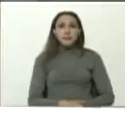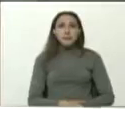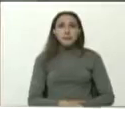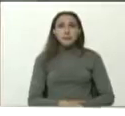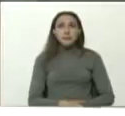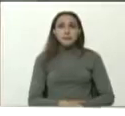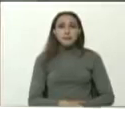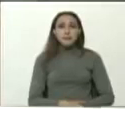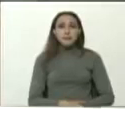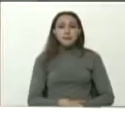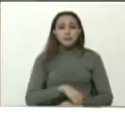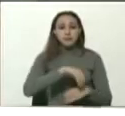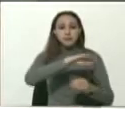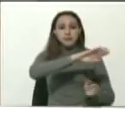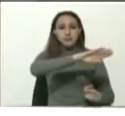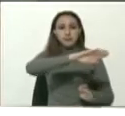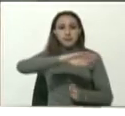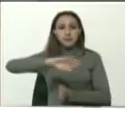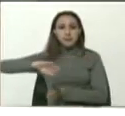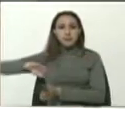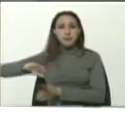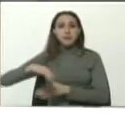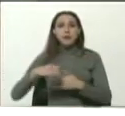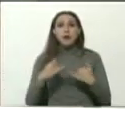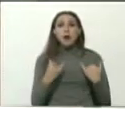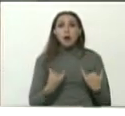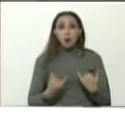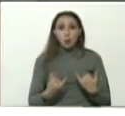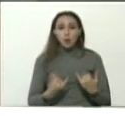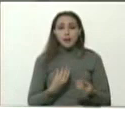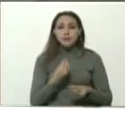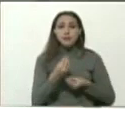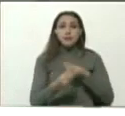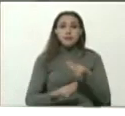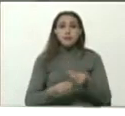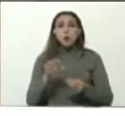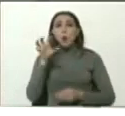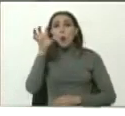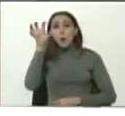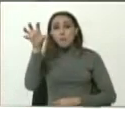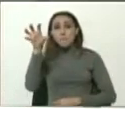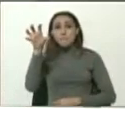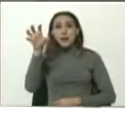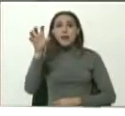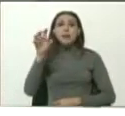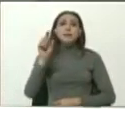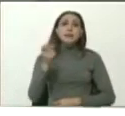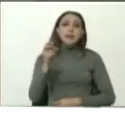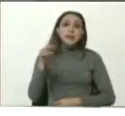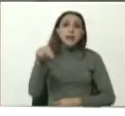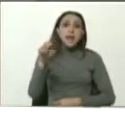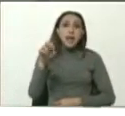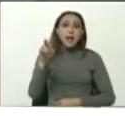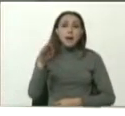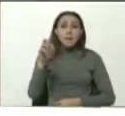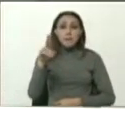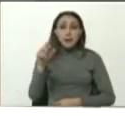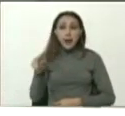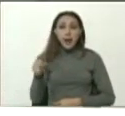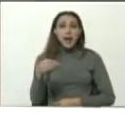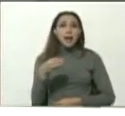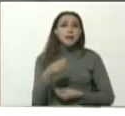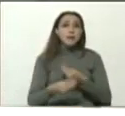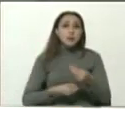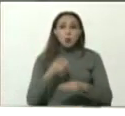Y hasta ahora nos trasladamos hasta Ginebra, donde se realiza en este país, donde se desarrolla a esta hora la sesión ordinaria